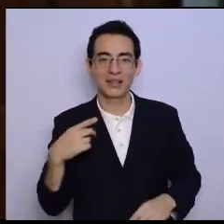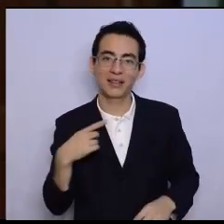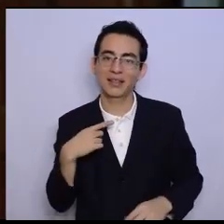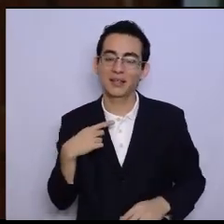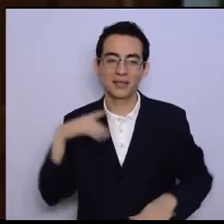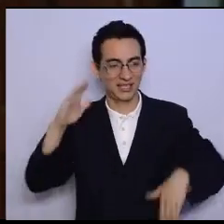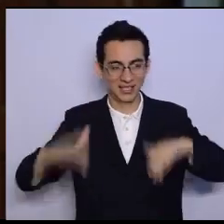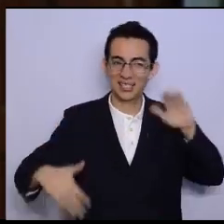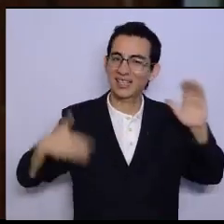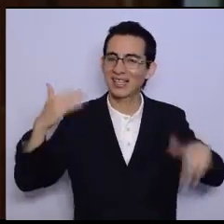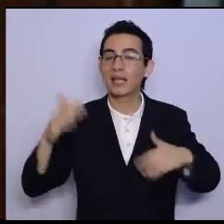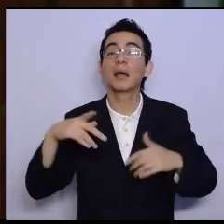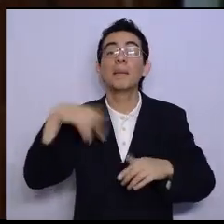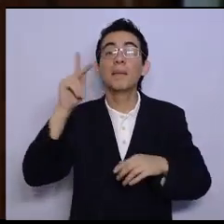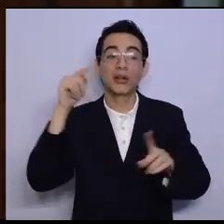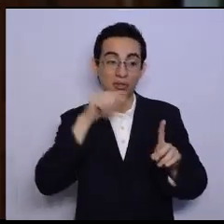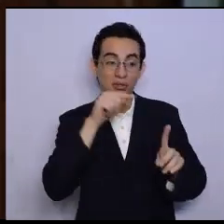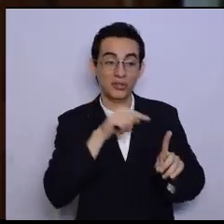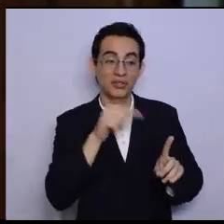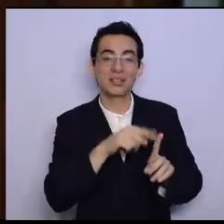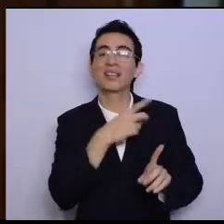no hay quien lo pueda resistir.